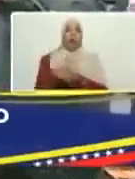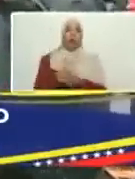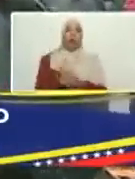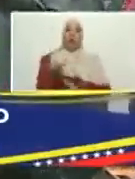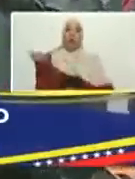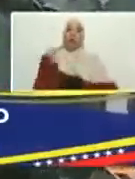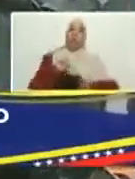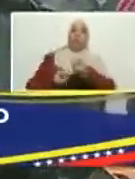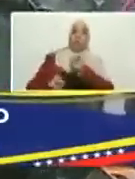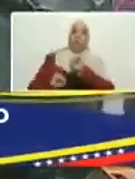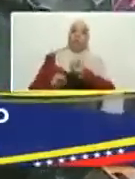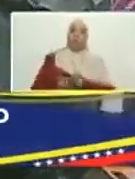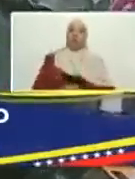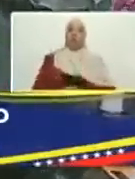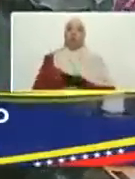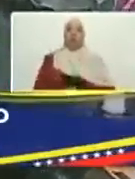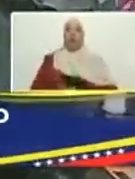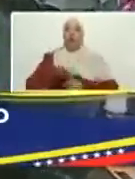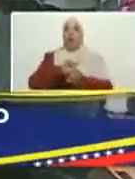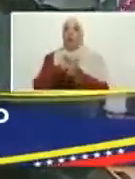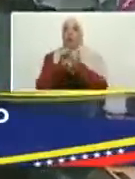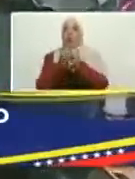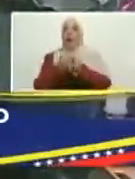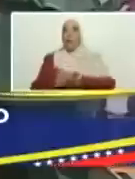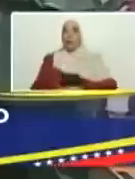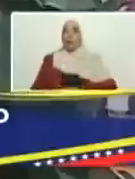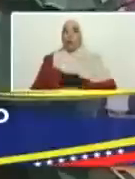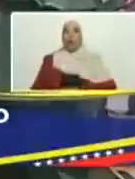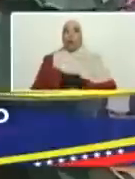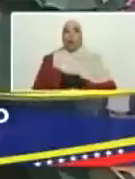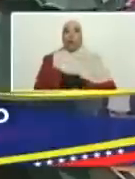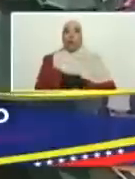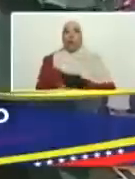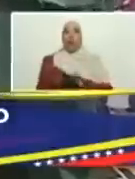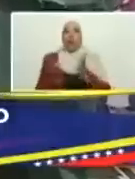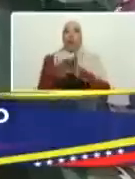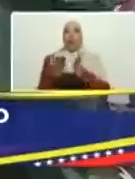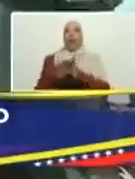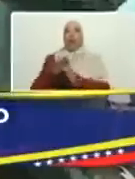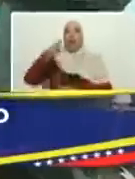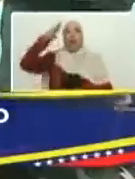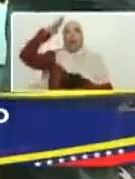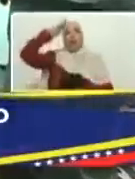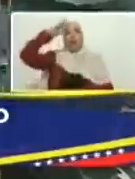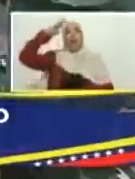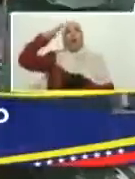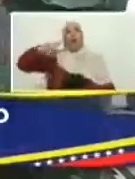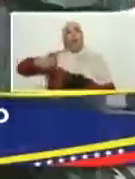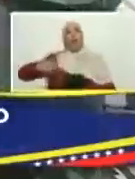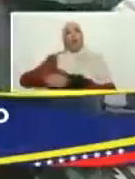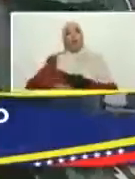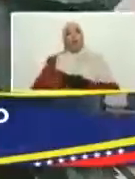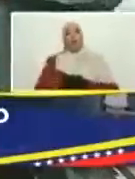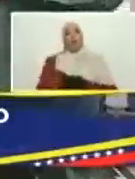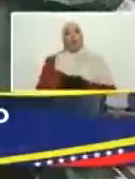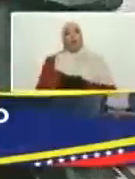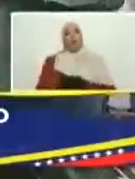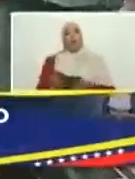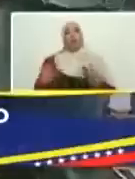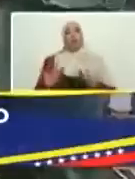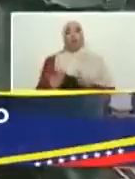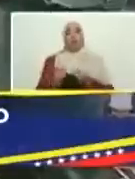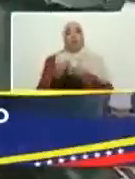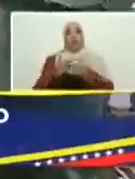defensa, hubo un cambio de las escuelas militares, de la formación, hubo un cambio